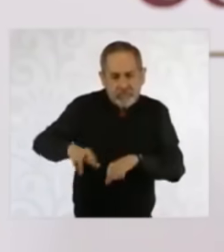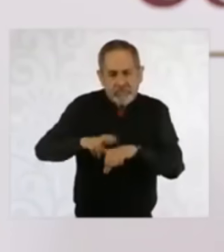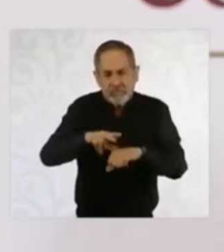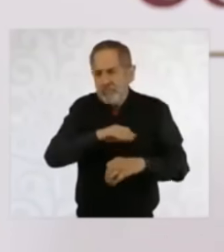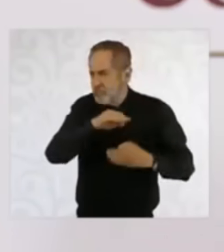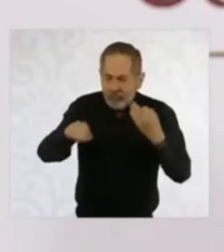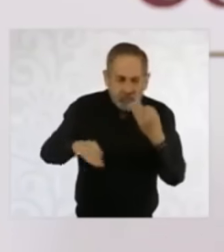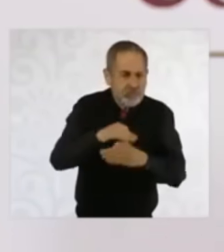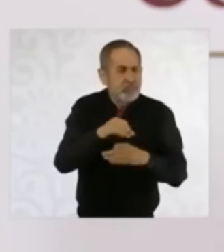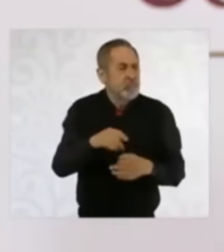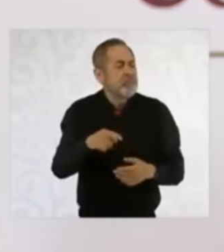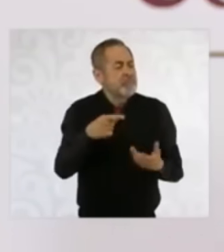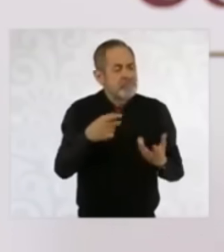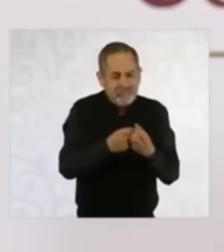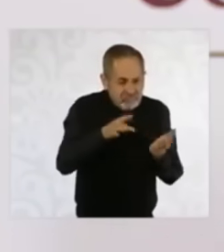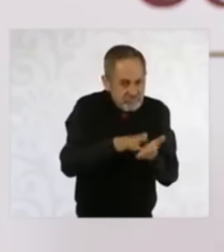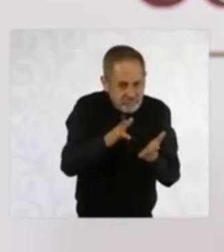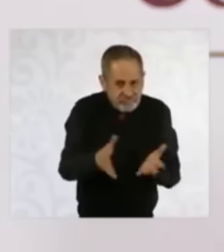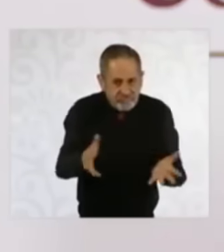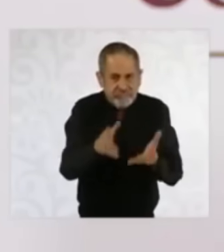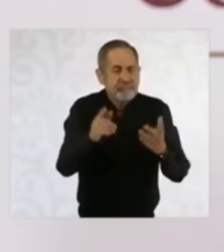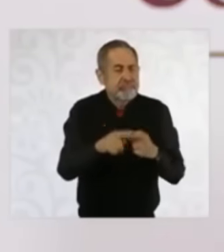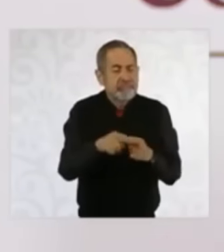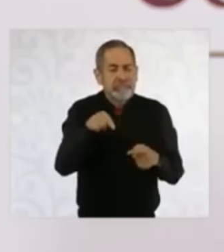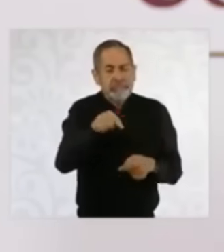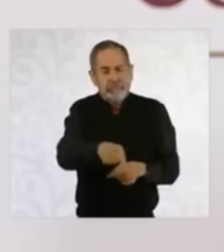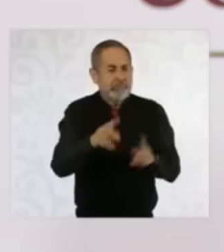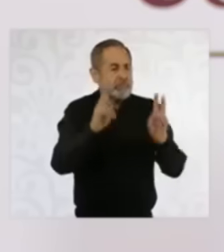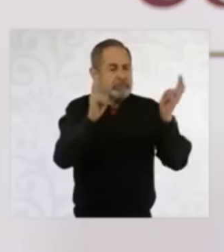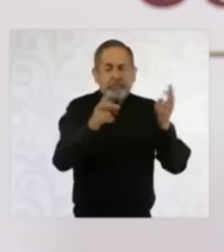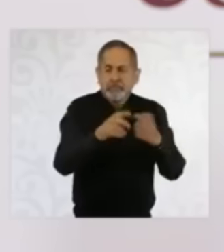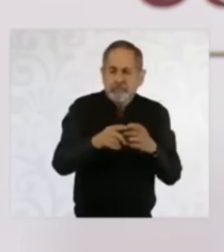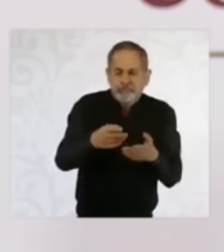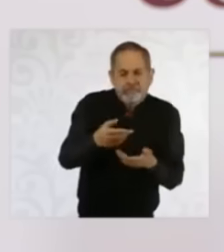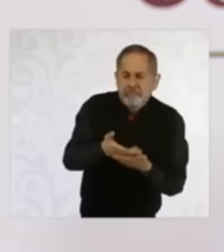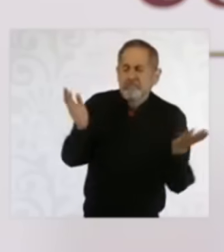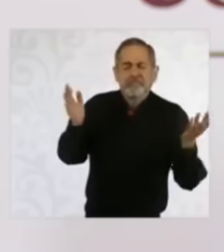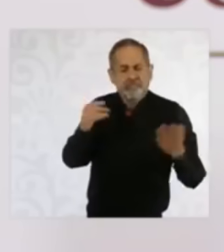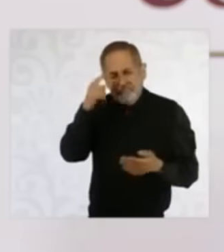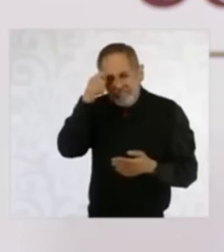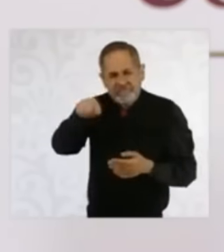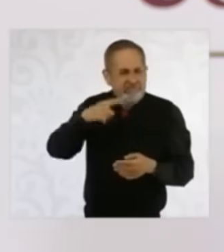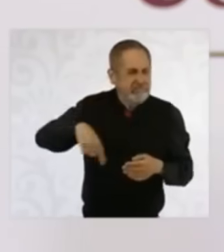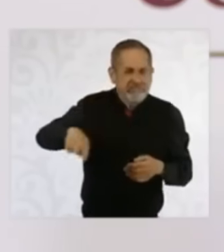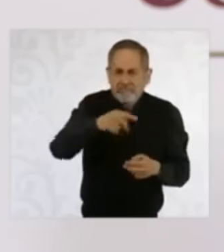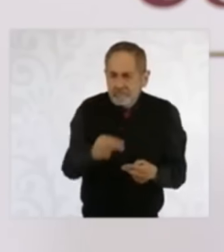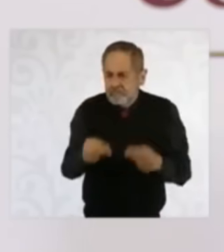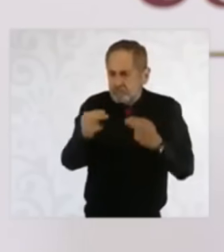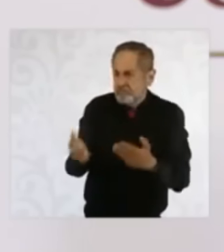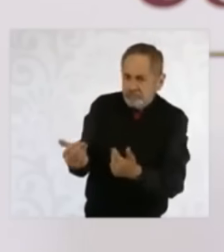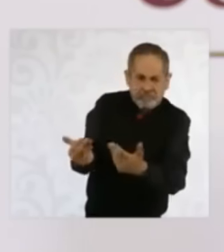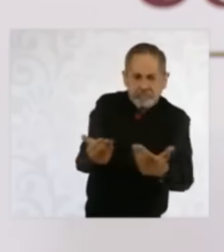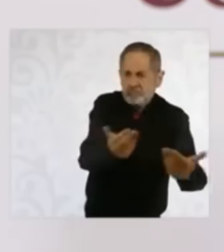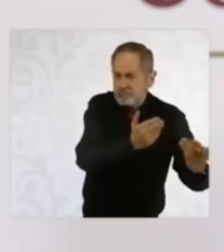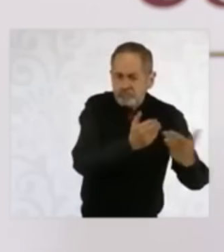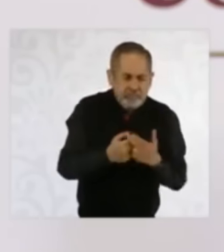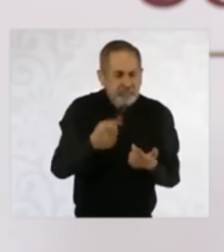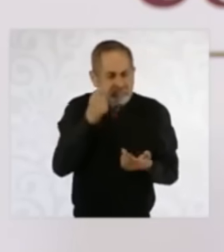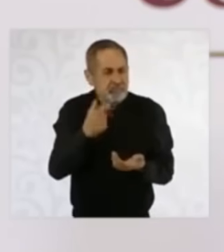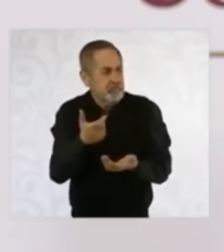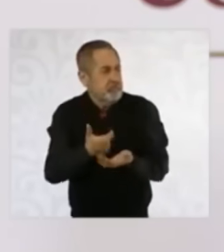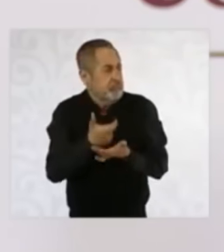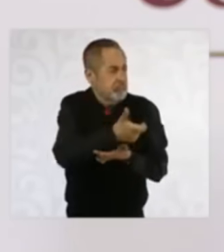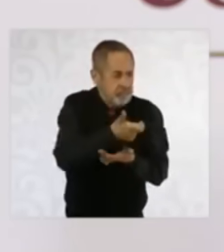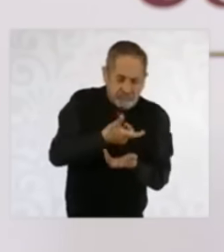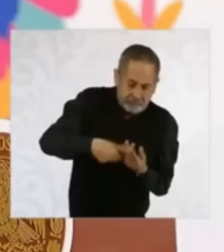representa un incremento del 10% En comparación con el año pasado esto significa más empleos más oportunidades y más desarrollo